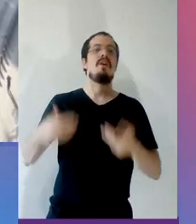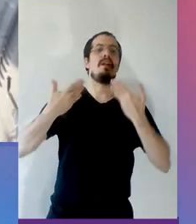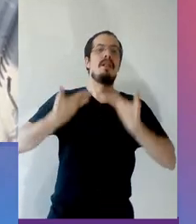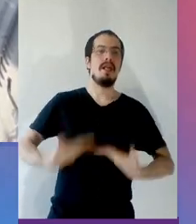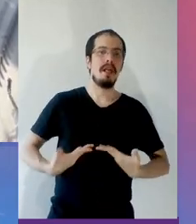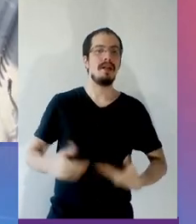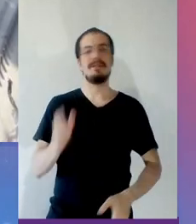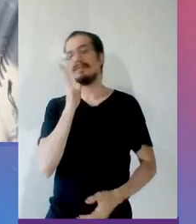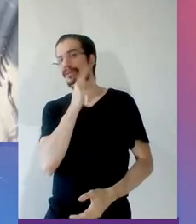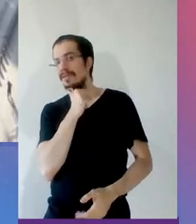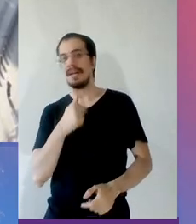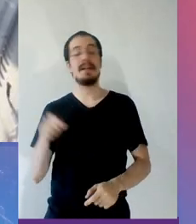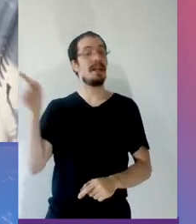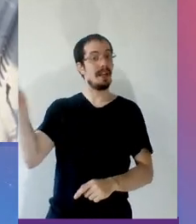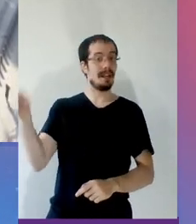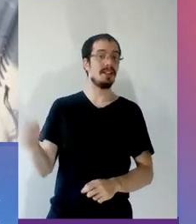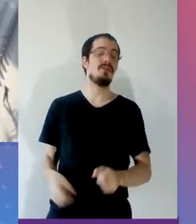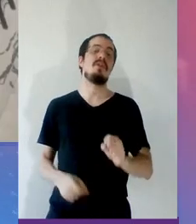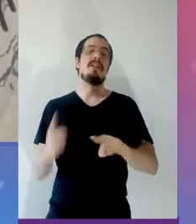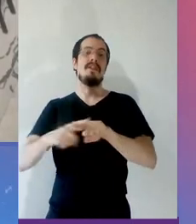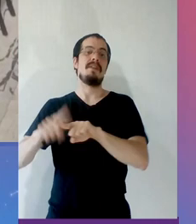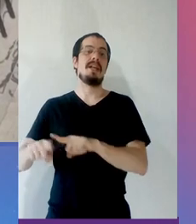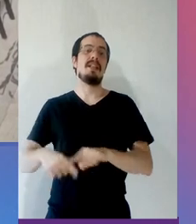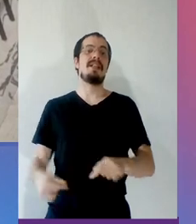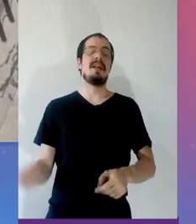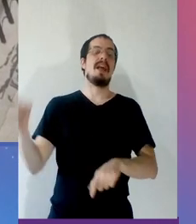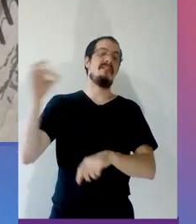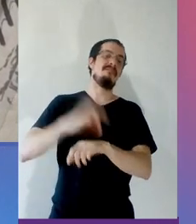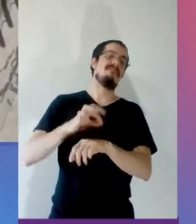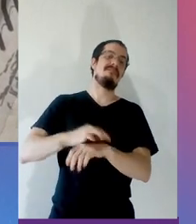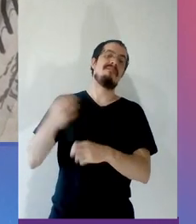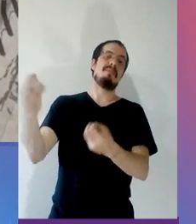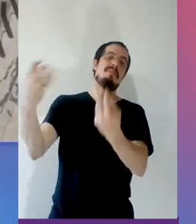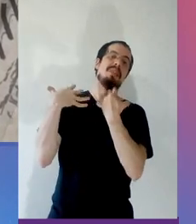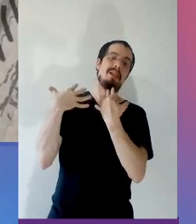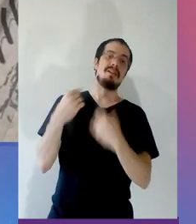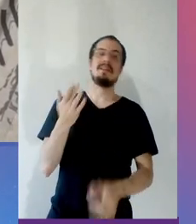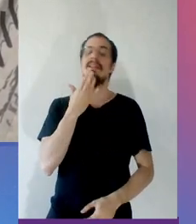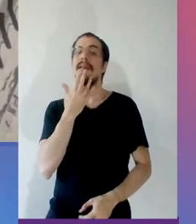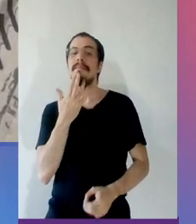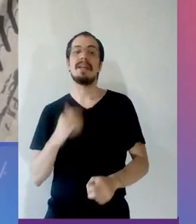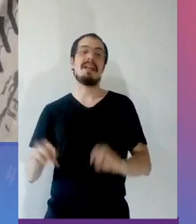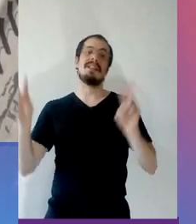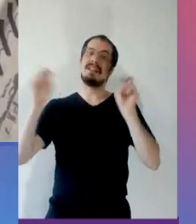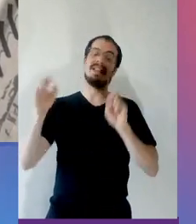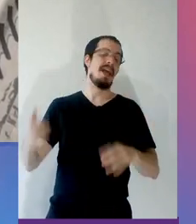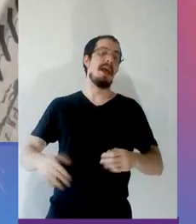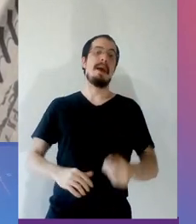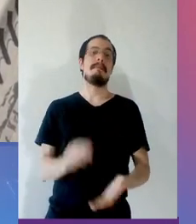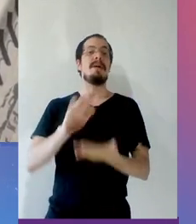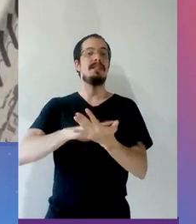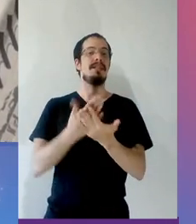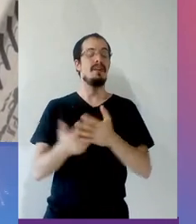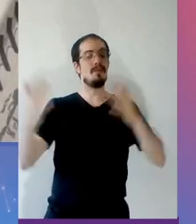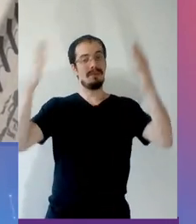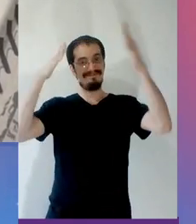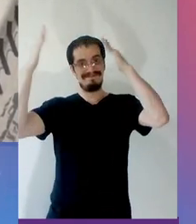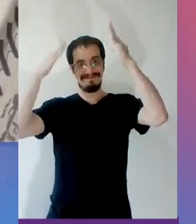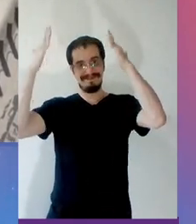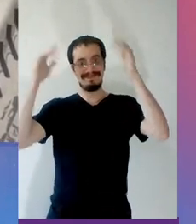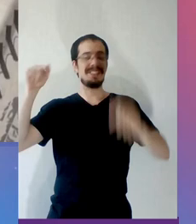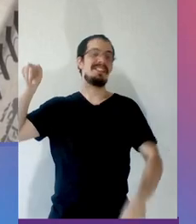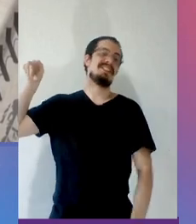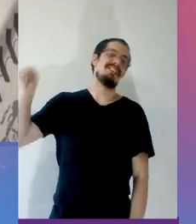distintas enfermedades, ¿cierto? Por otra parte, la salud mental, que también la mencionaron. Todo este cambio que